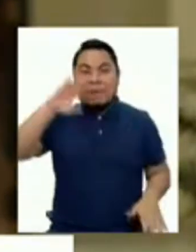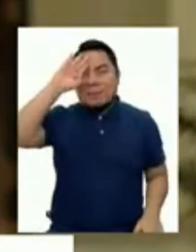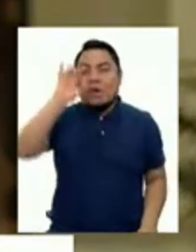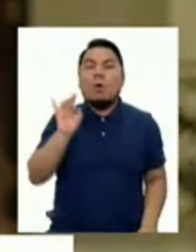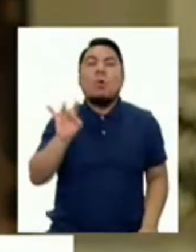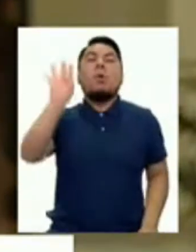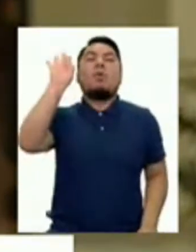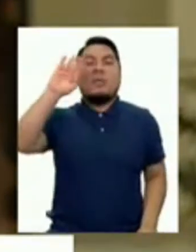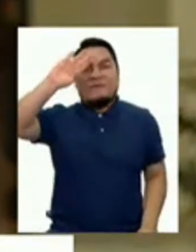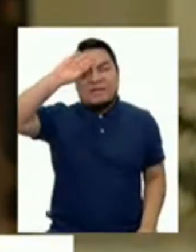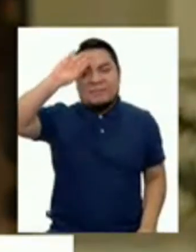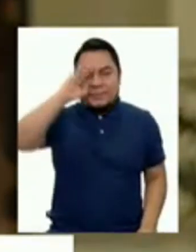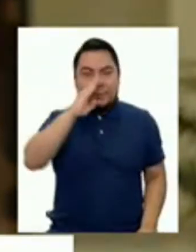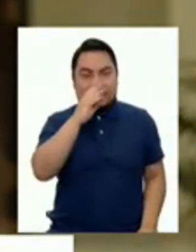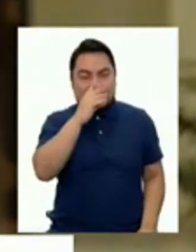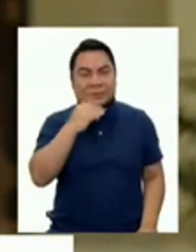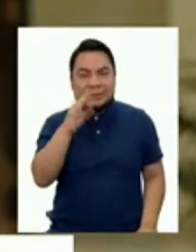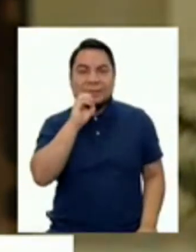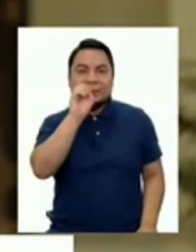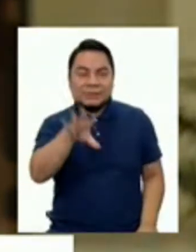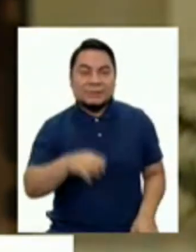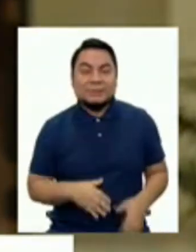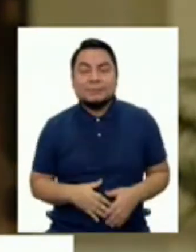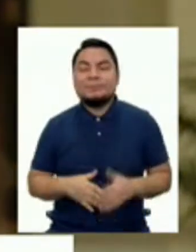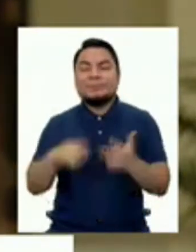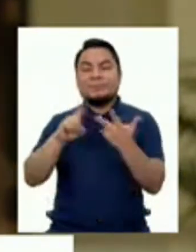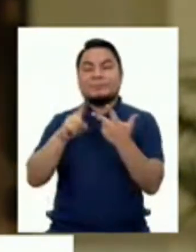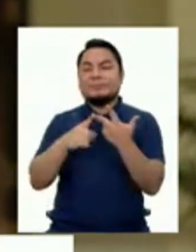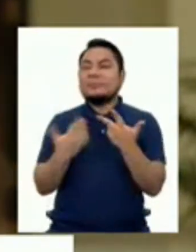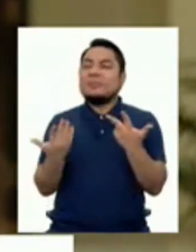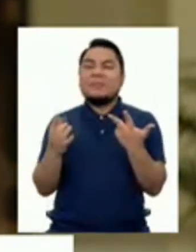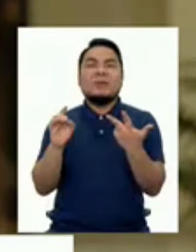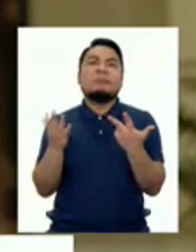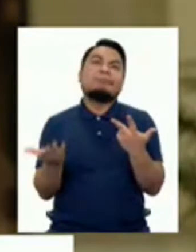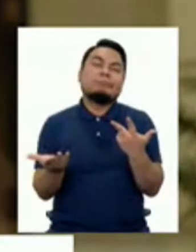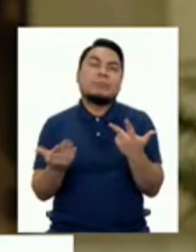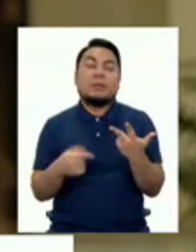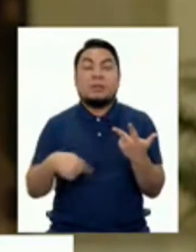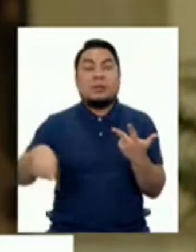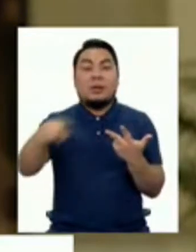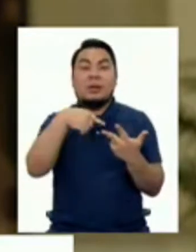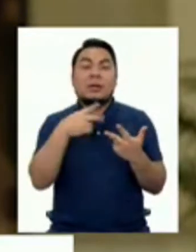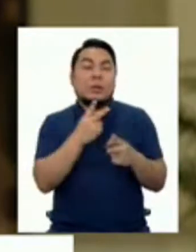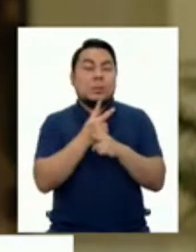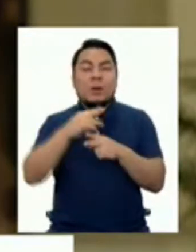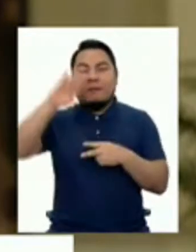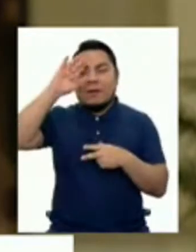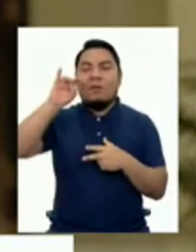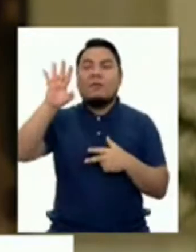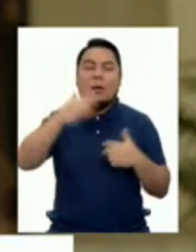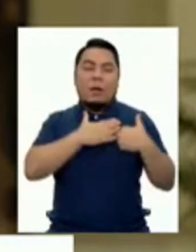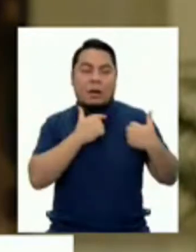preexistente. Como ya se ha dicho, las que tienen mayor cuidado